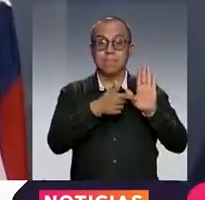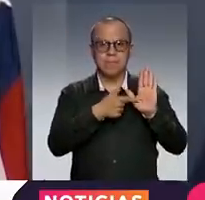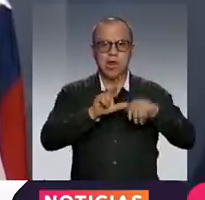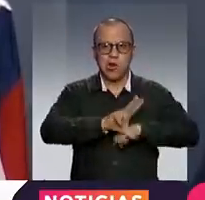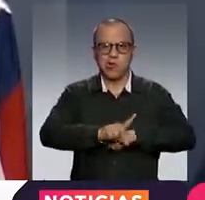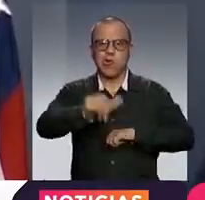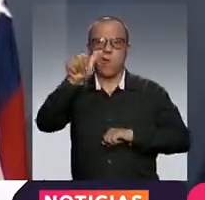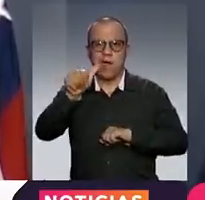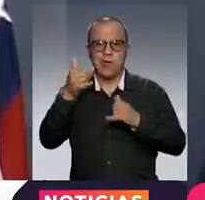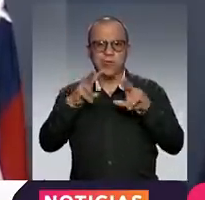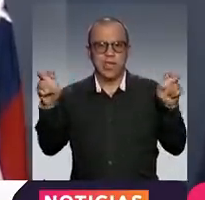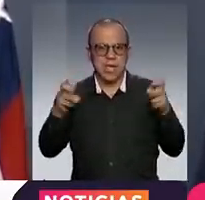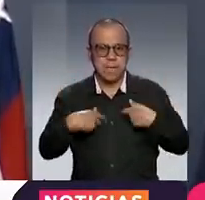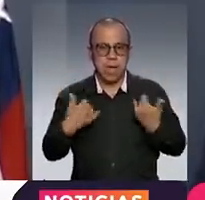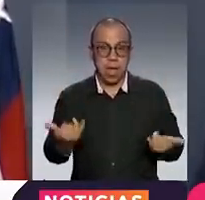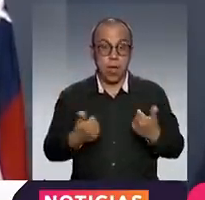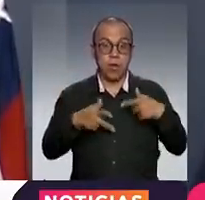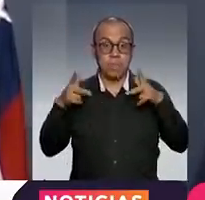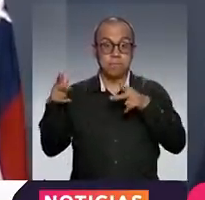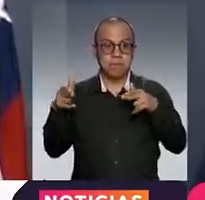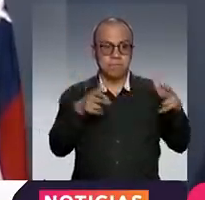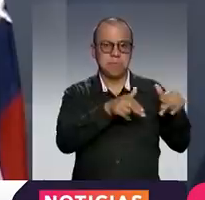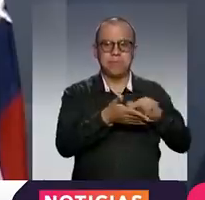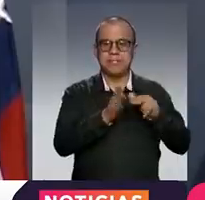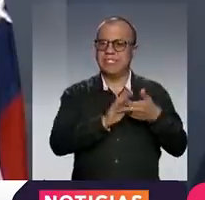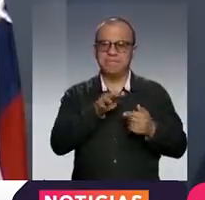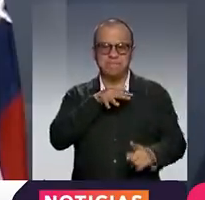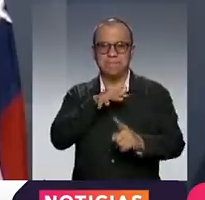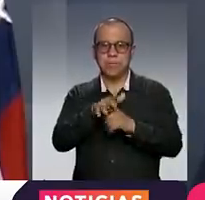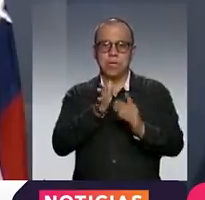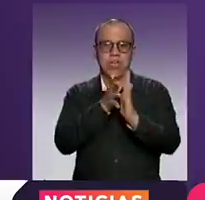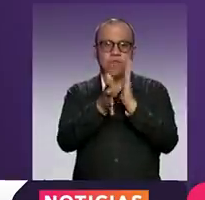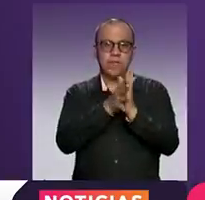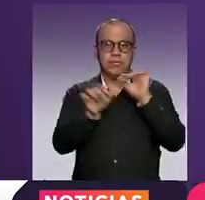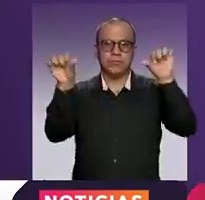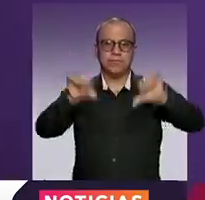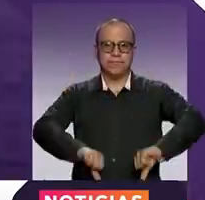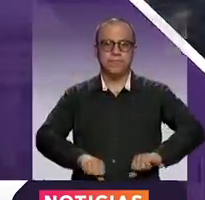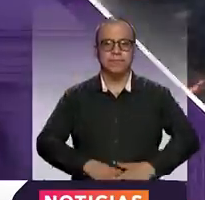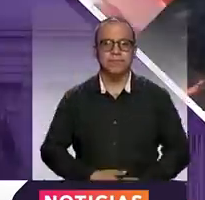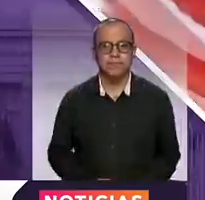habían robado las elecciones. Las cadenas argumentaron que propiciaba la desinformación.